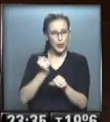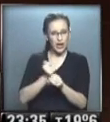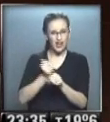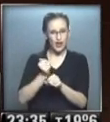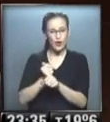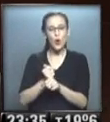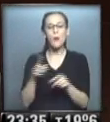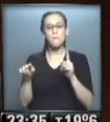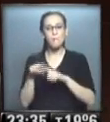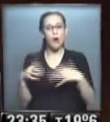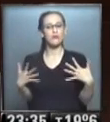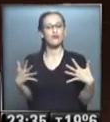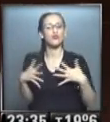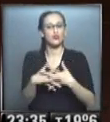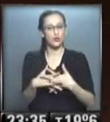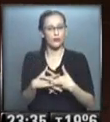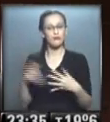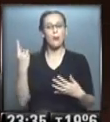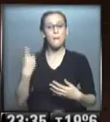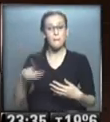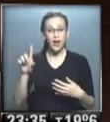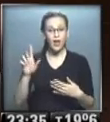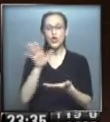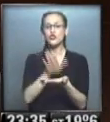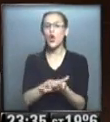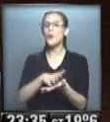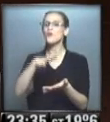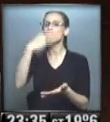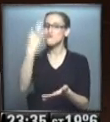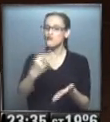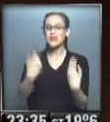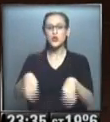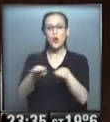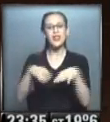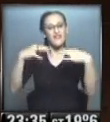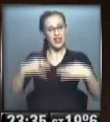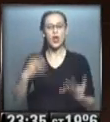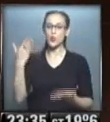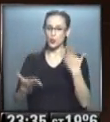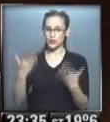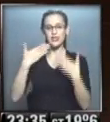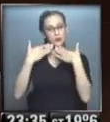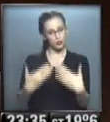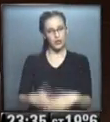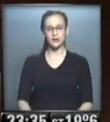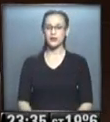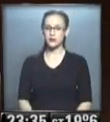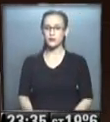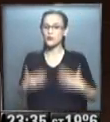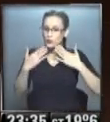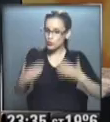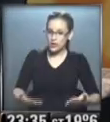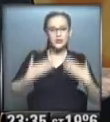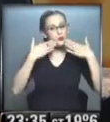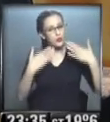unificación, pero sin dudas sobre la base de la verdad, la igualdad y la justicia. A ustedes, muchas gracias. Gracias, Daniel,